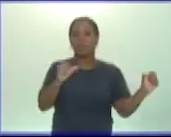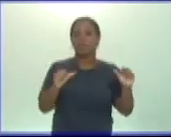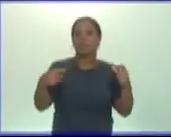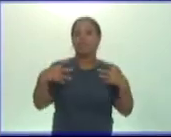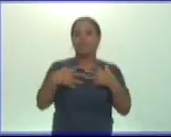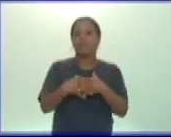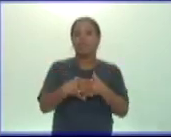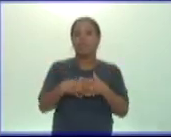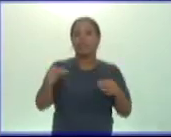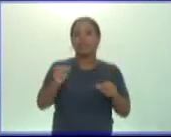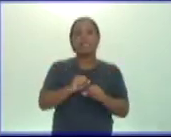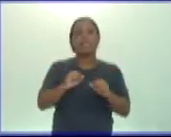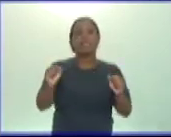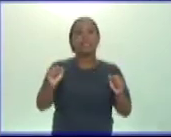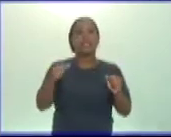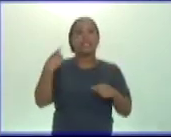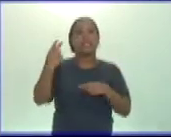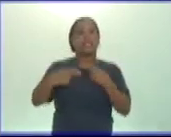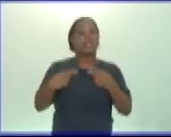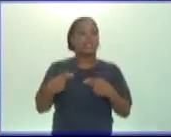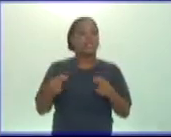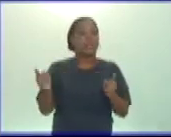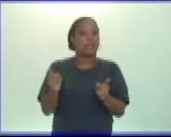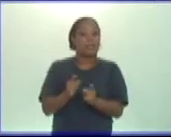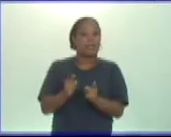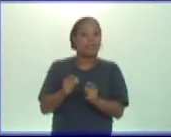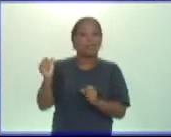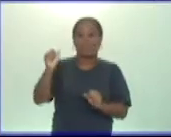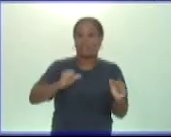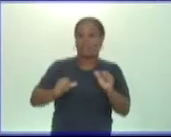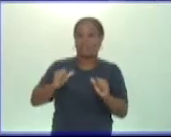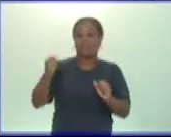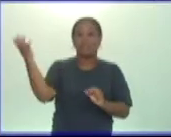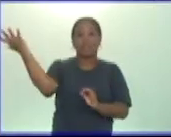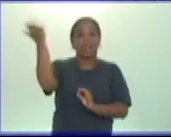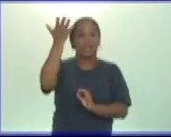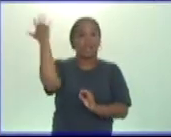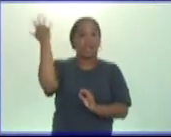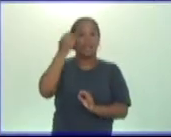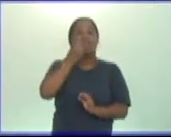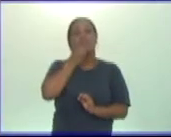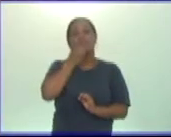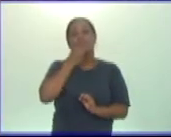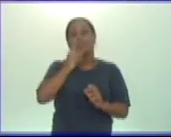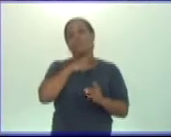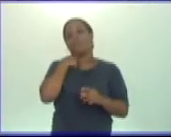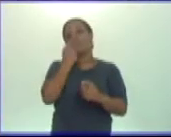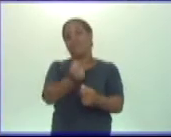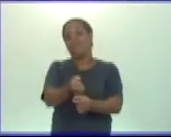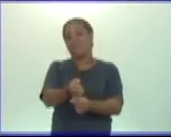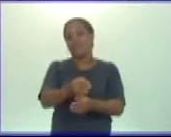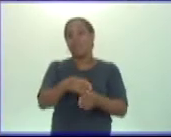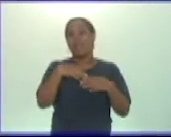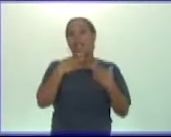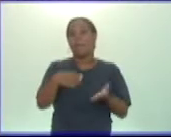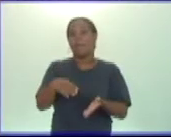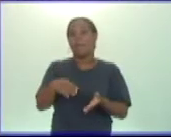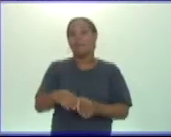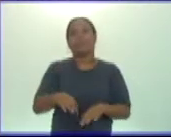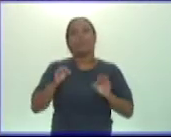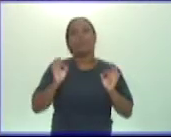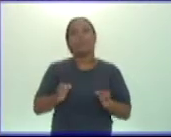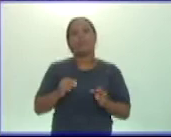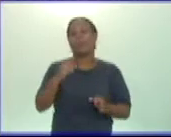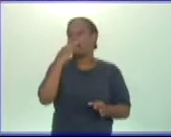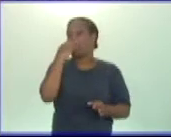carbono. Cantidades relativamente pequeñas de estas sustancias en el aire pueden provocar la muerte, ya que el mismo es